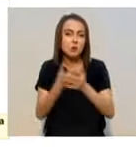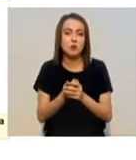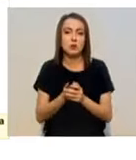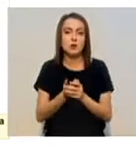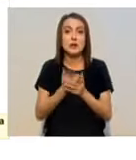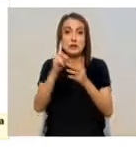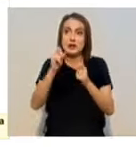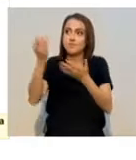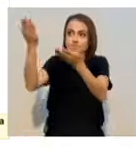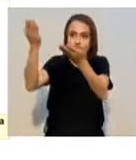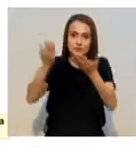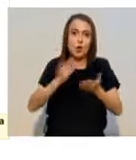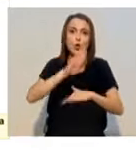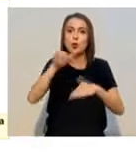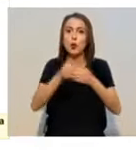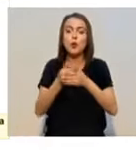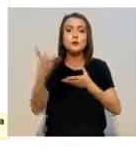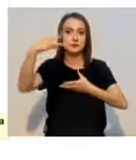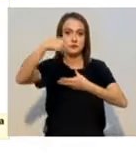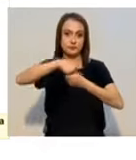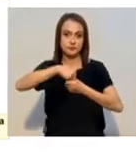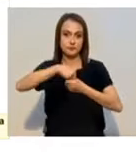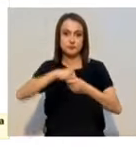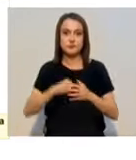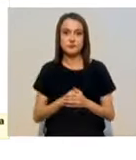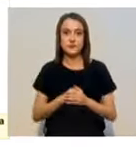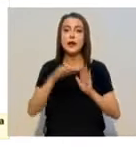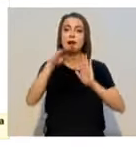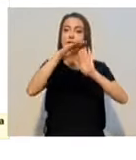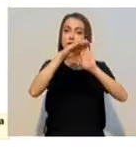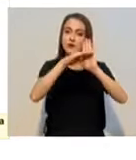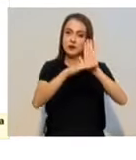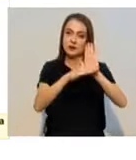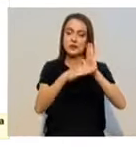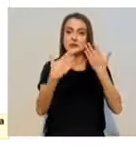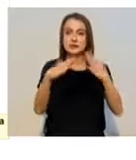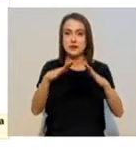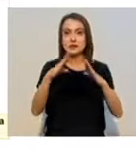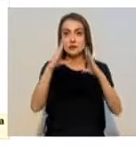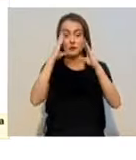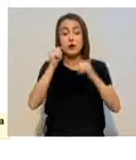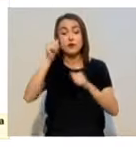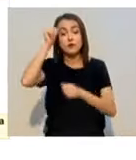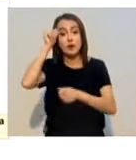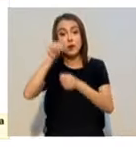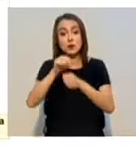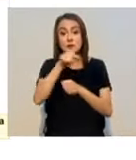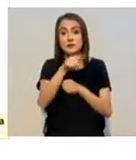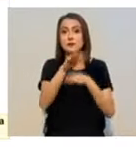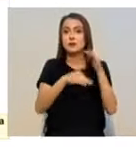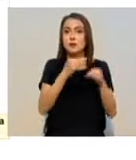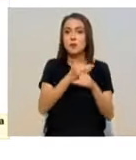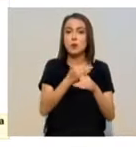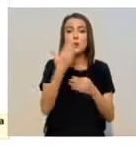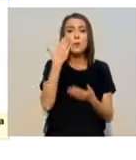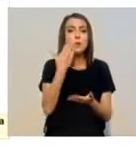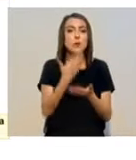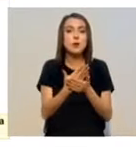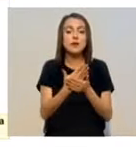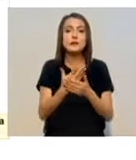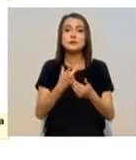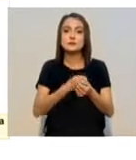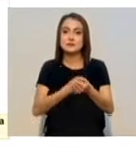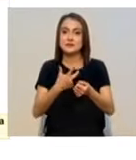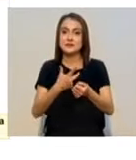se quieren traer. Todo eso está incorporado en los lineamientos que se emiten. Recordemos también que esas pruebas son en